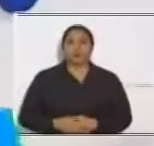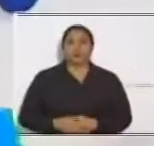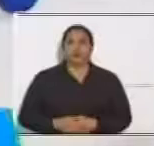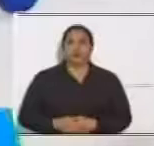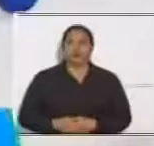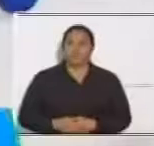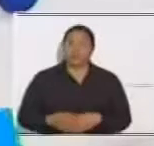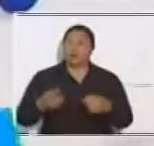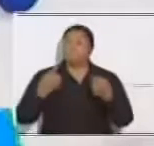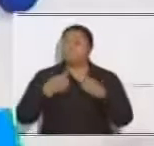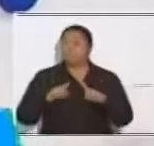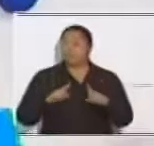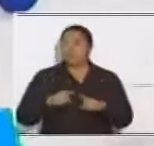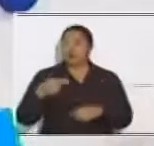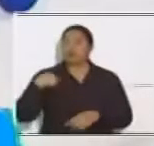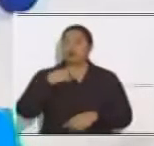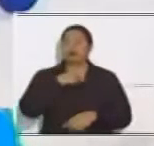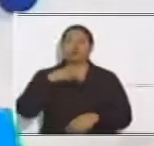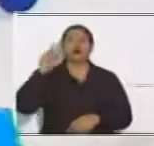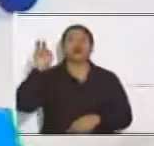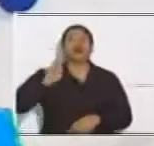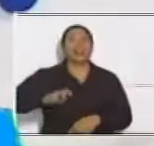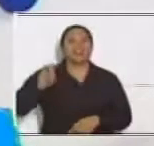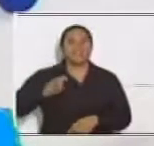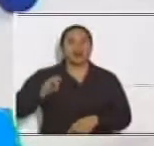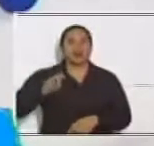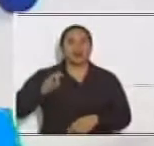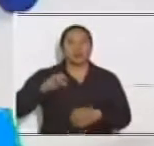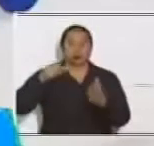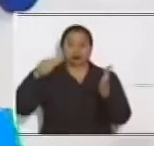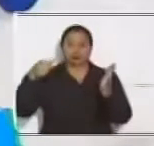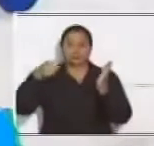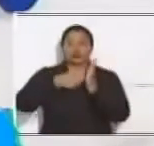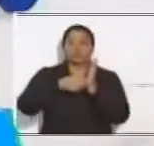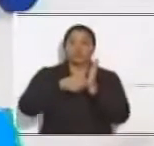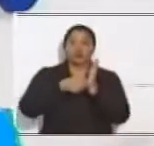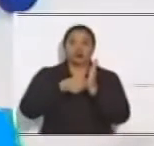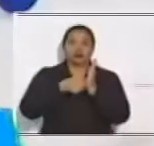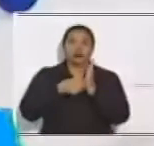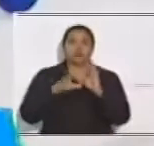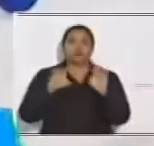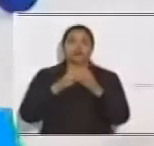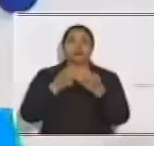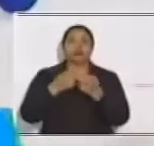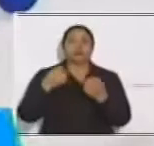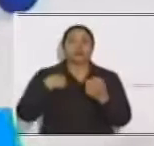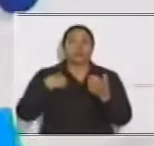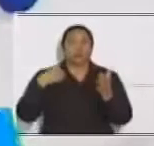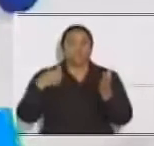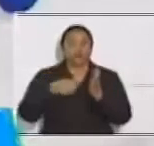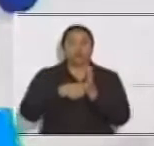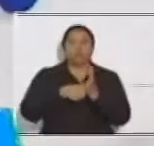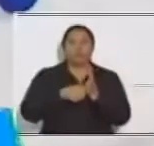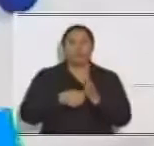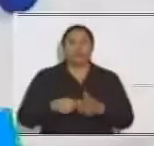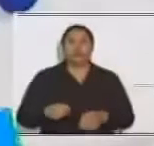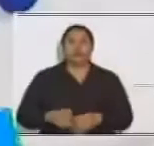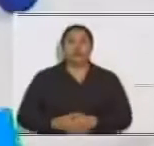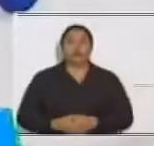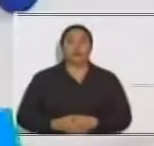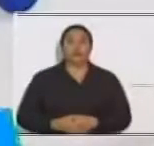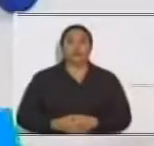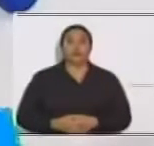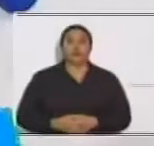Pero necesitamos fijar esos pedazos. Entonces yo los voy a fijar con las tachuelitas